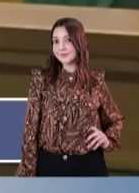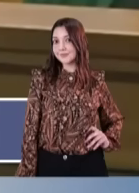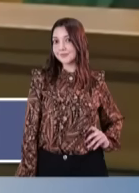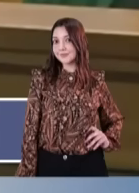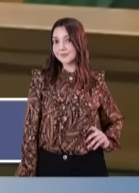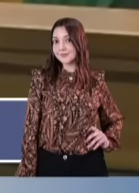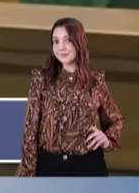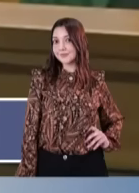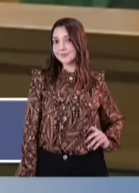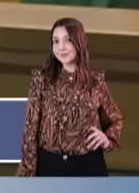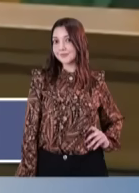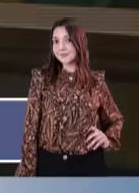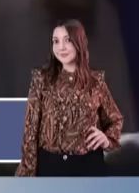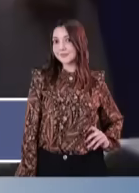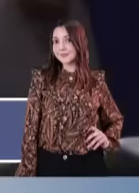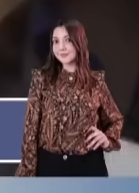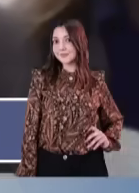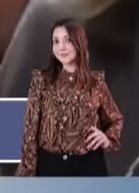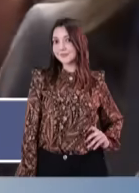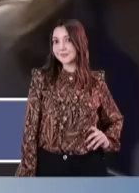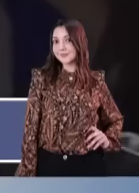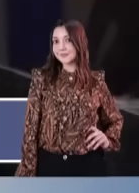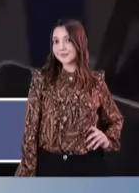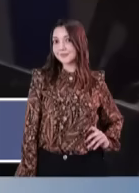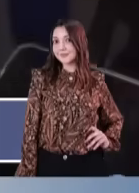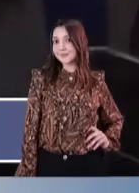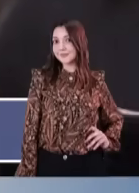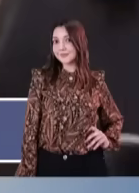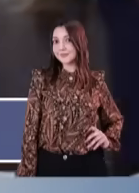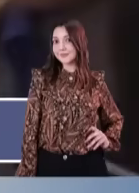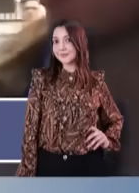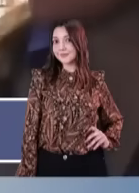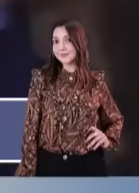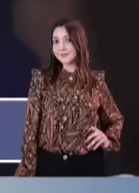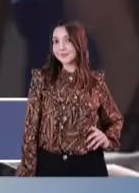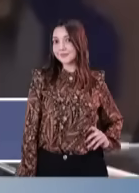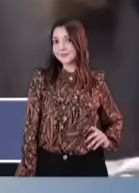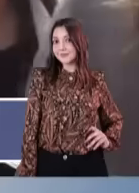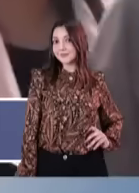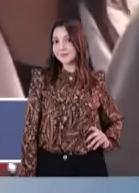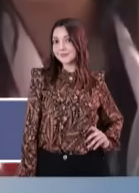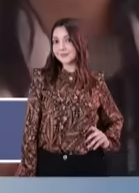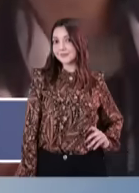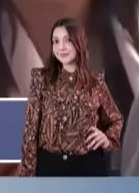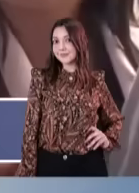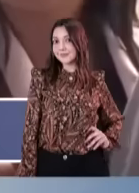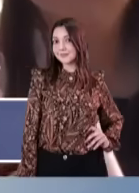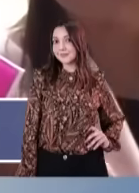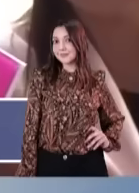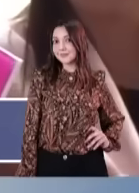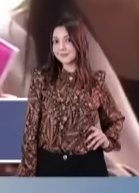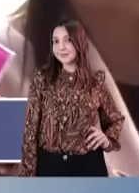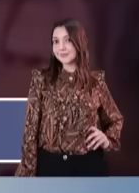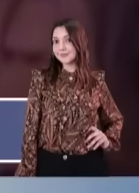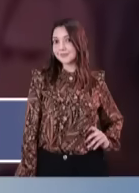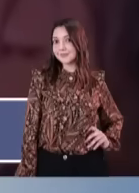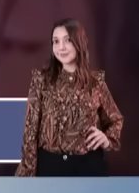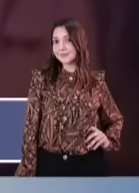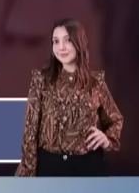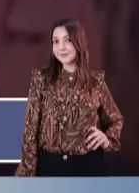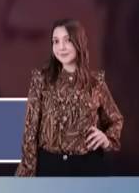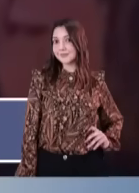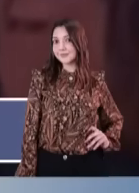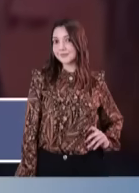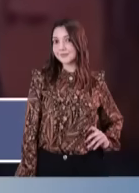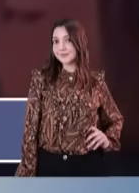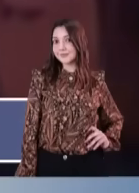su intervención introductora, ¿no es cierto?, en donde ella acusa indicios de una posible red